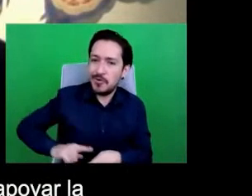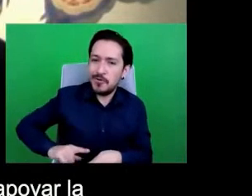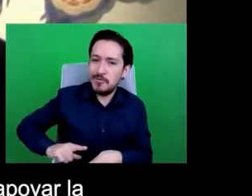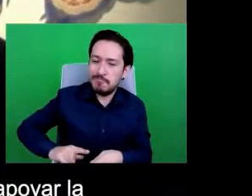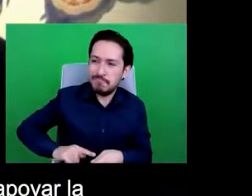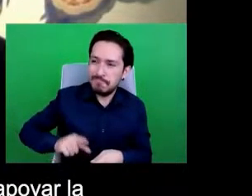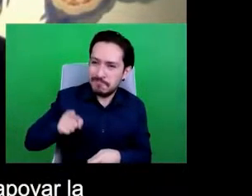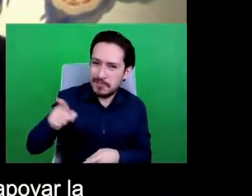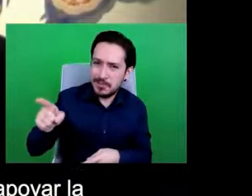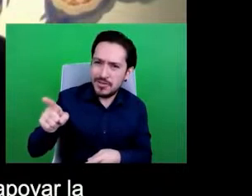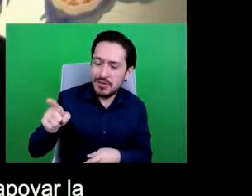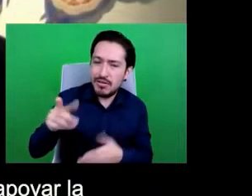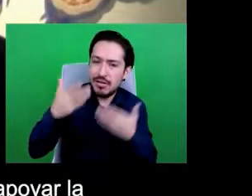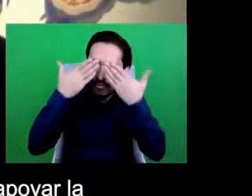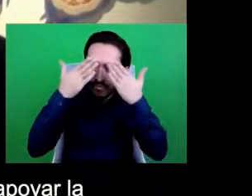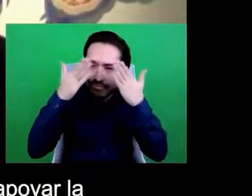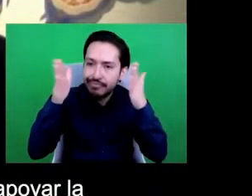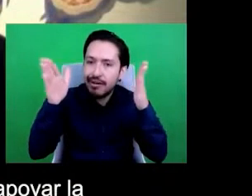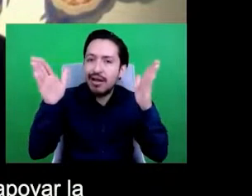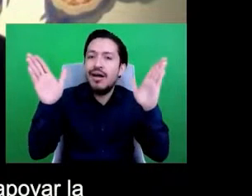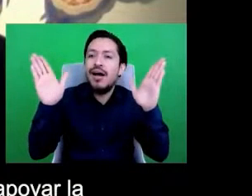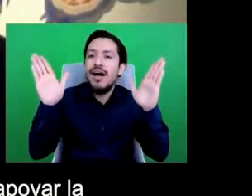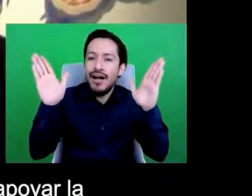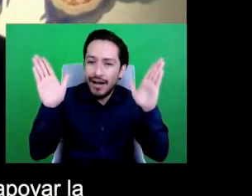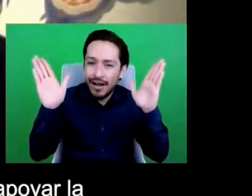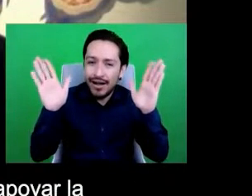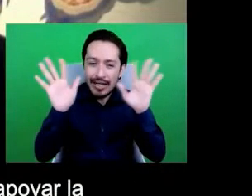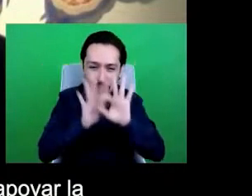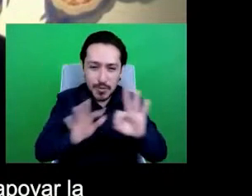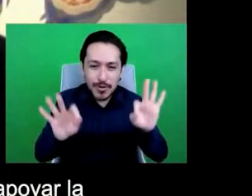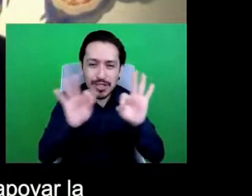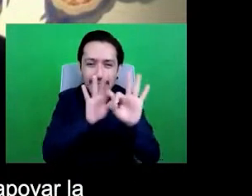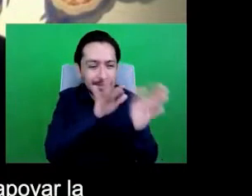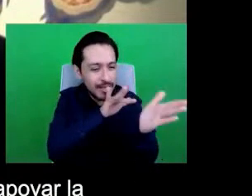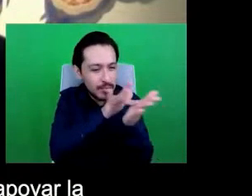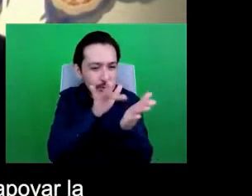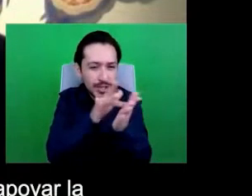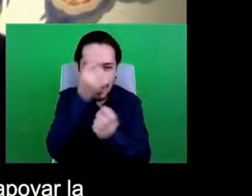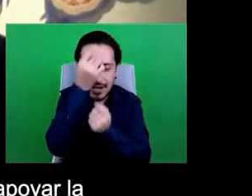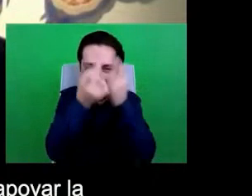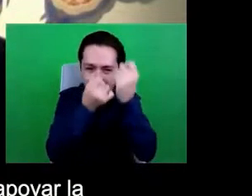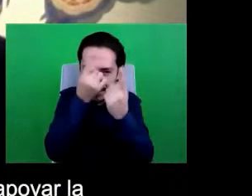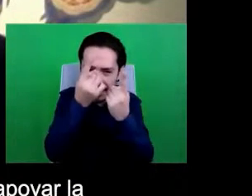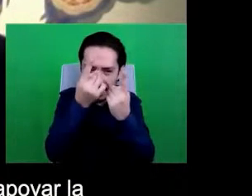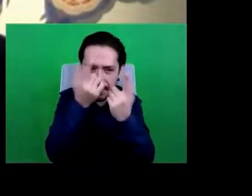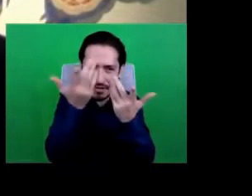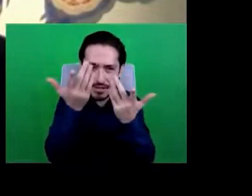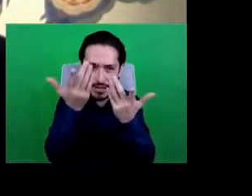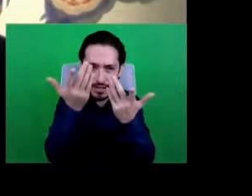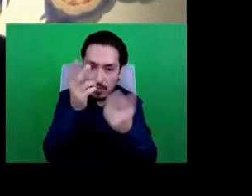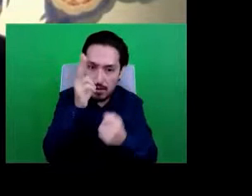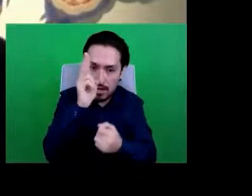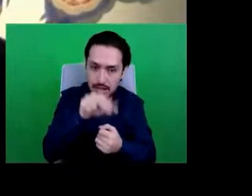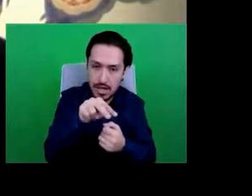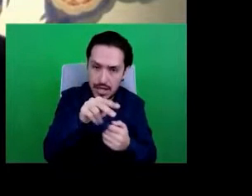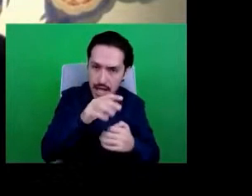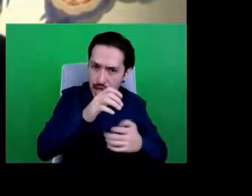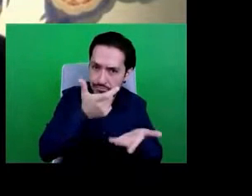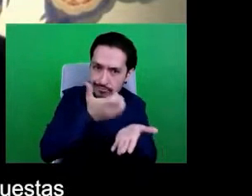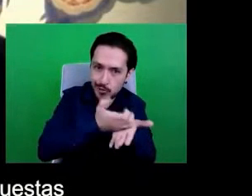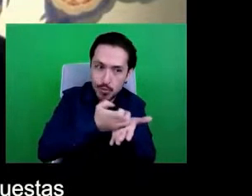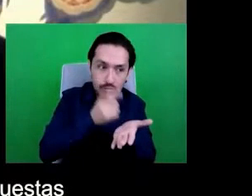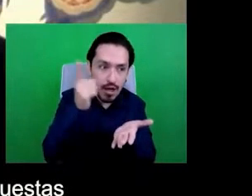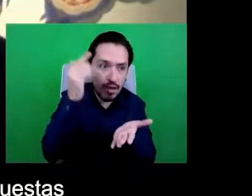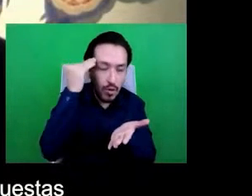se dio cuenta que era importante apoyar la creatividad y la economía coreana es una de las economías más exitosas en la